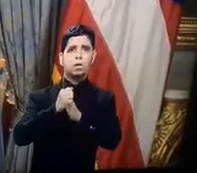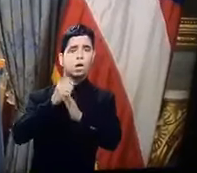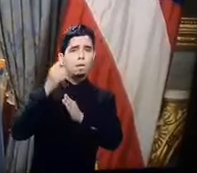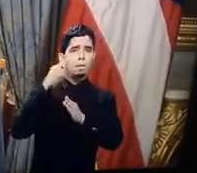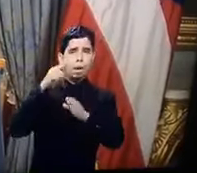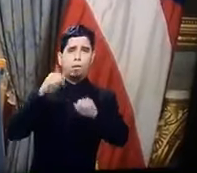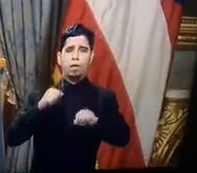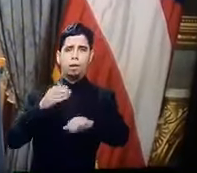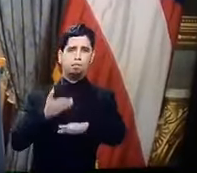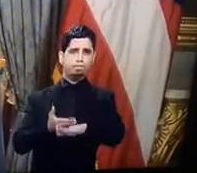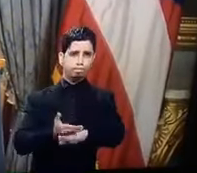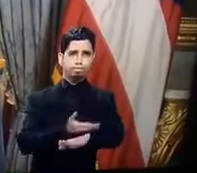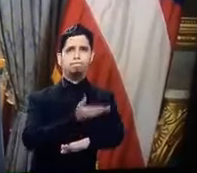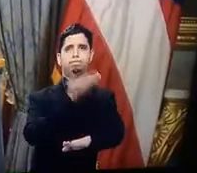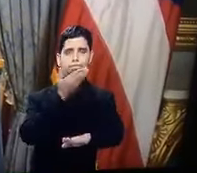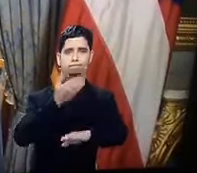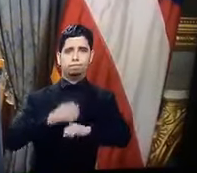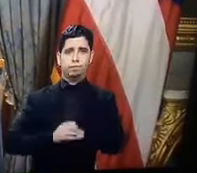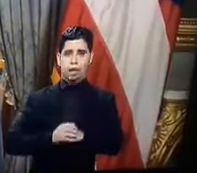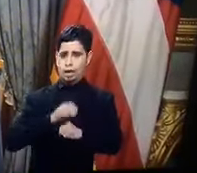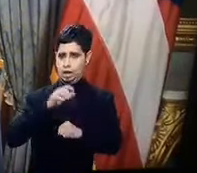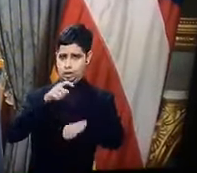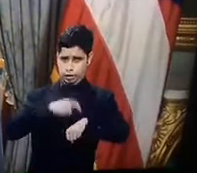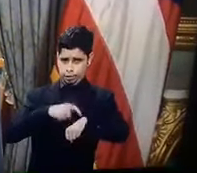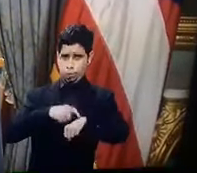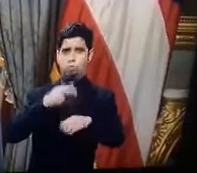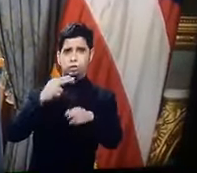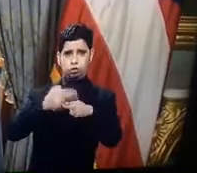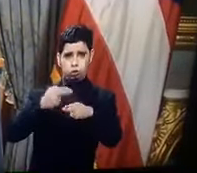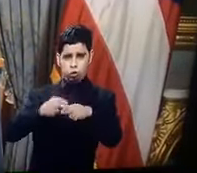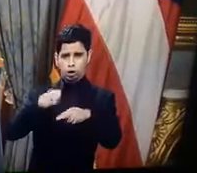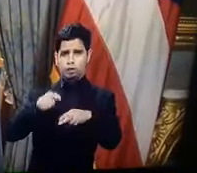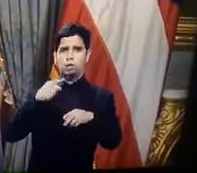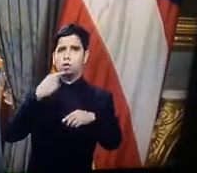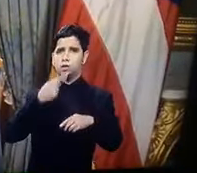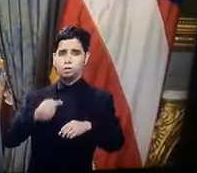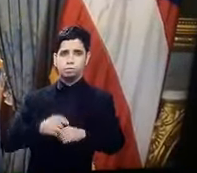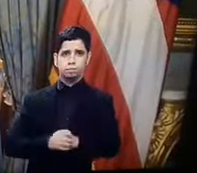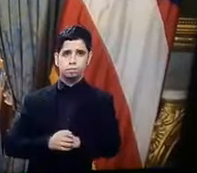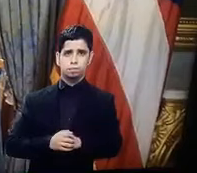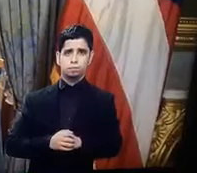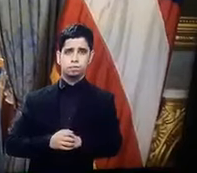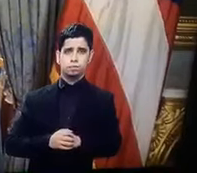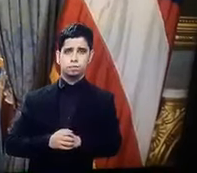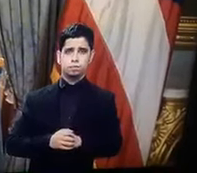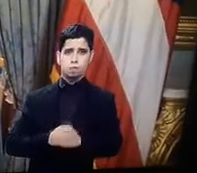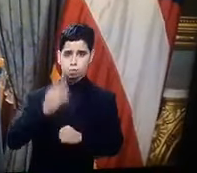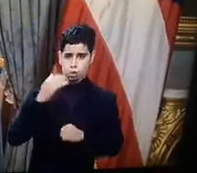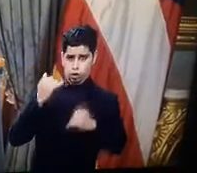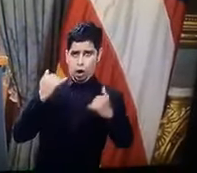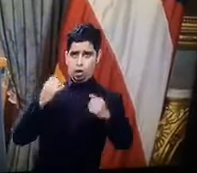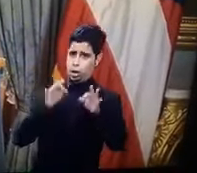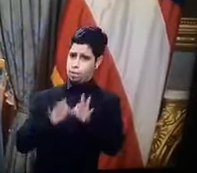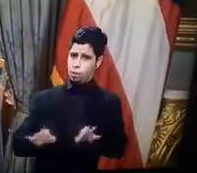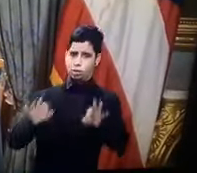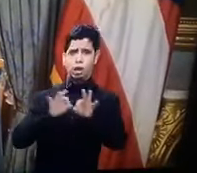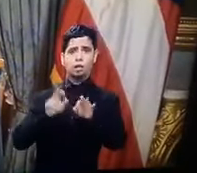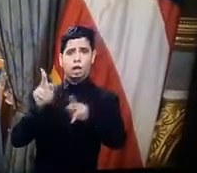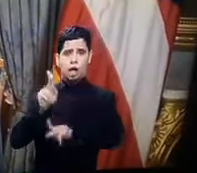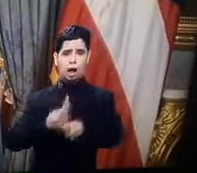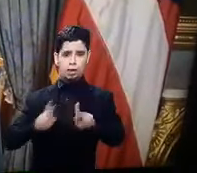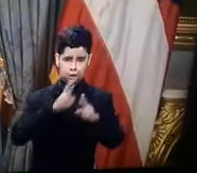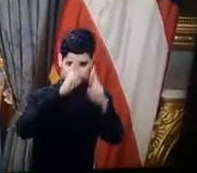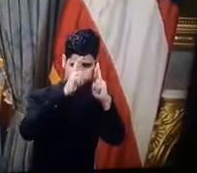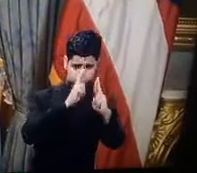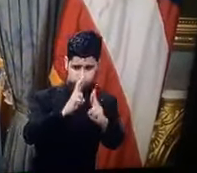total. El momento histórico así lo manda, pues estamos ante una coyuntura donde el respeto a la voluntad del pueblo será la